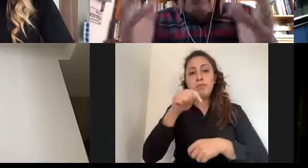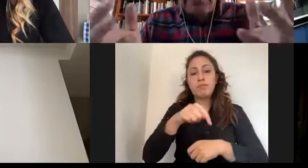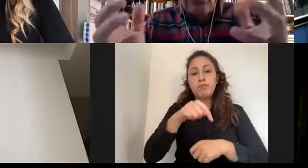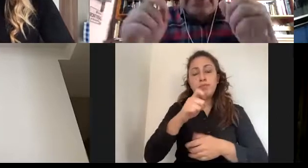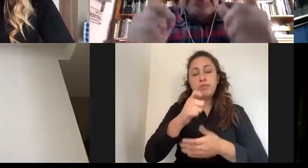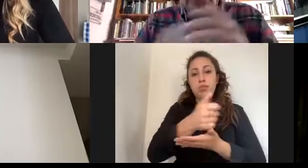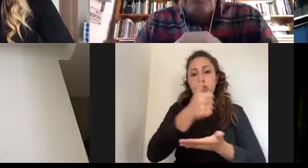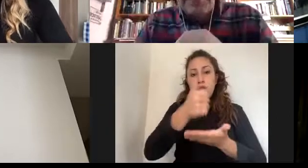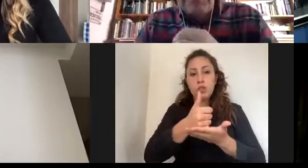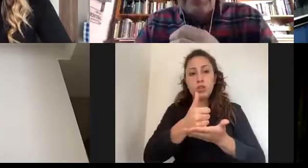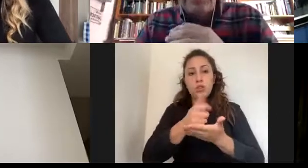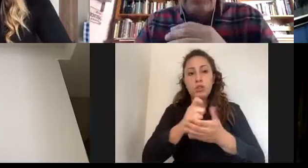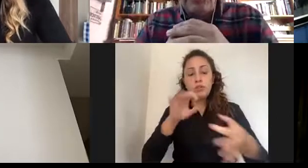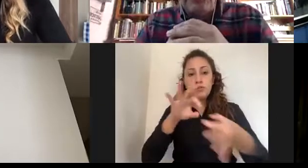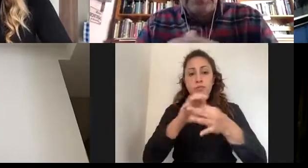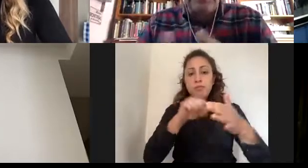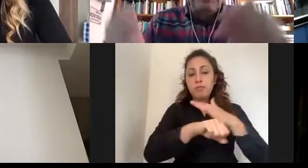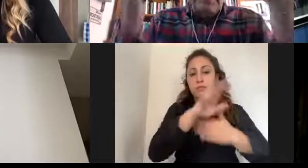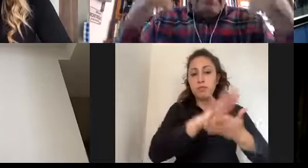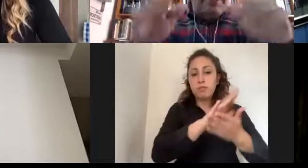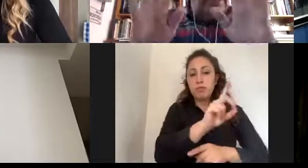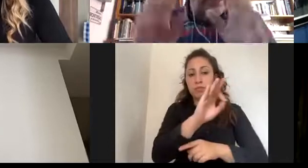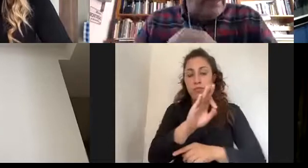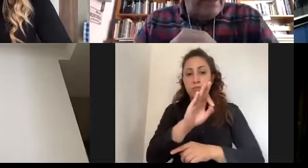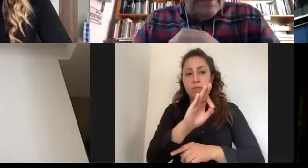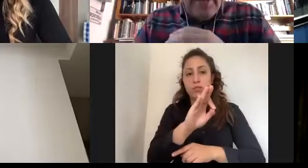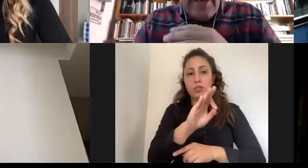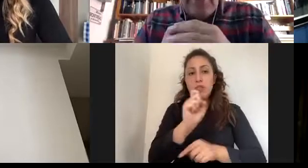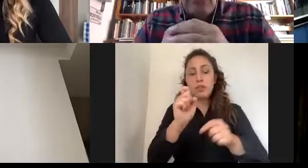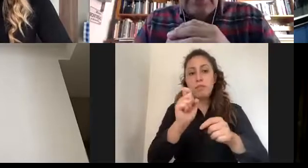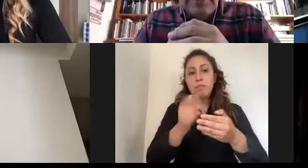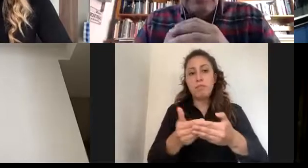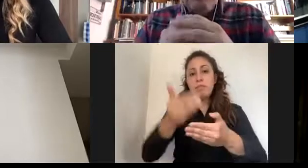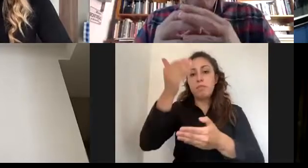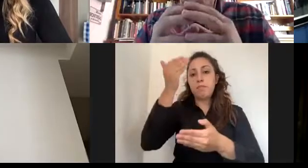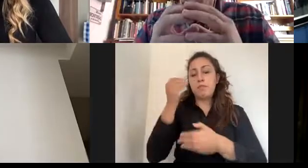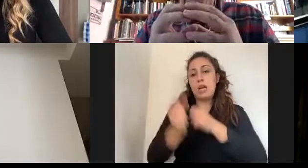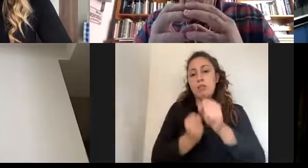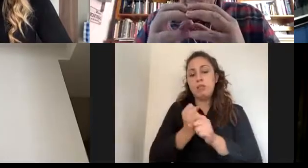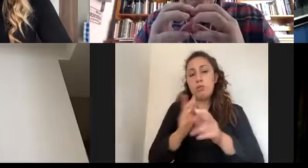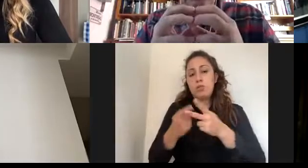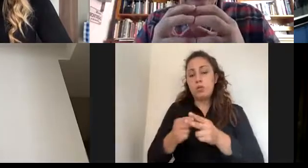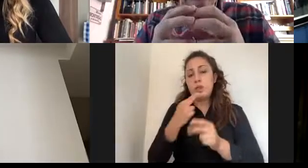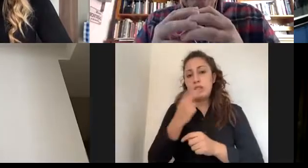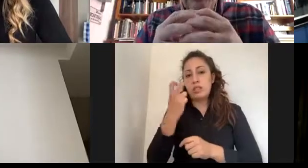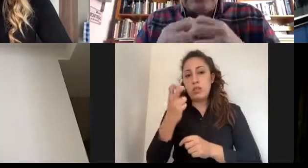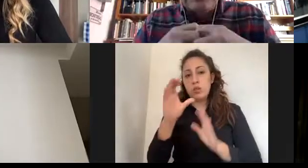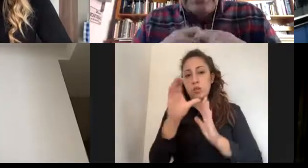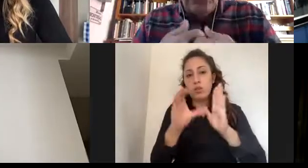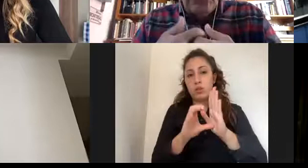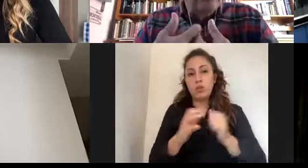en el marco del Código Penal para el Distrito Federal, que data ya de años atrás. Entonces, no es que